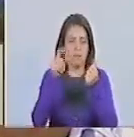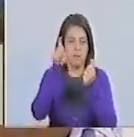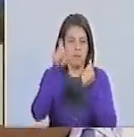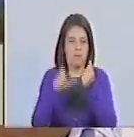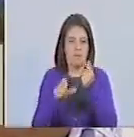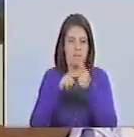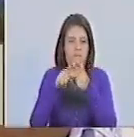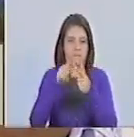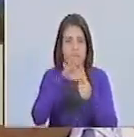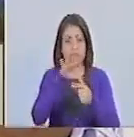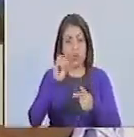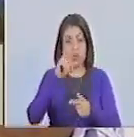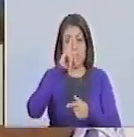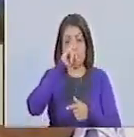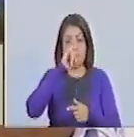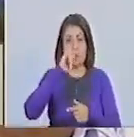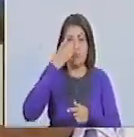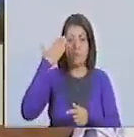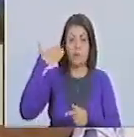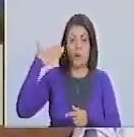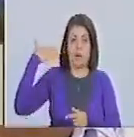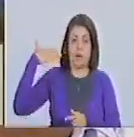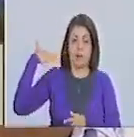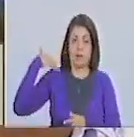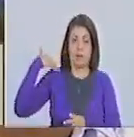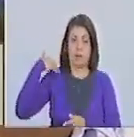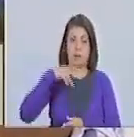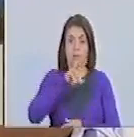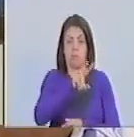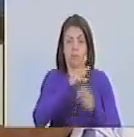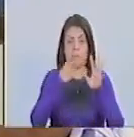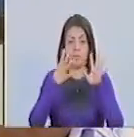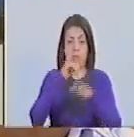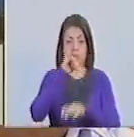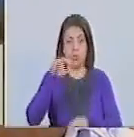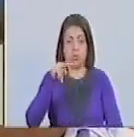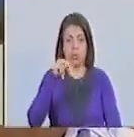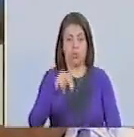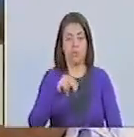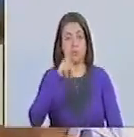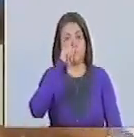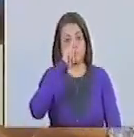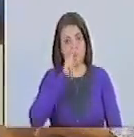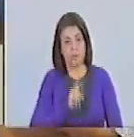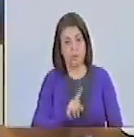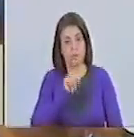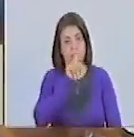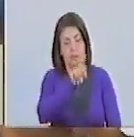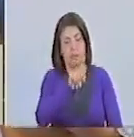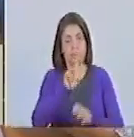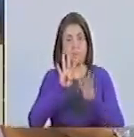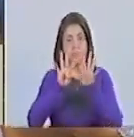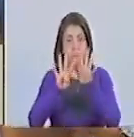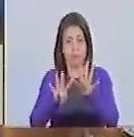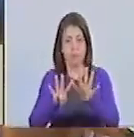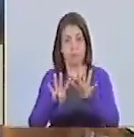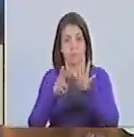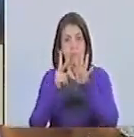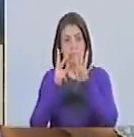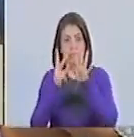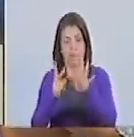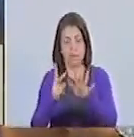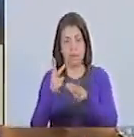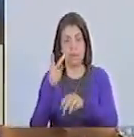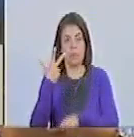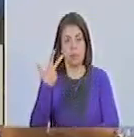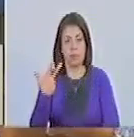forzosa hace 50 años, el 29 de junio